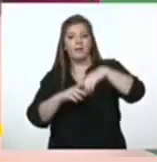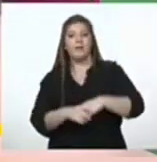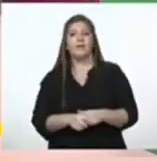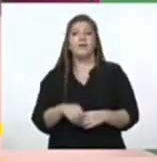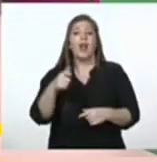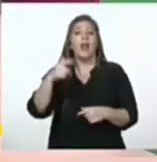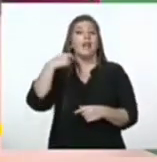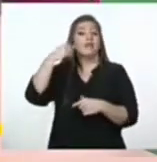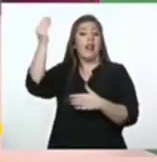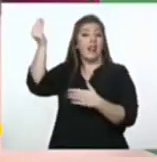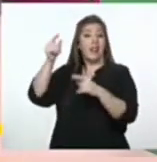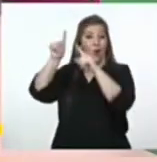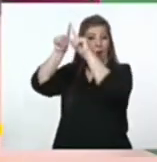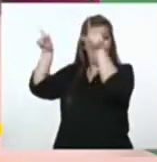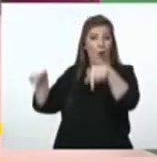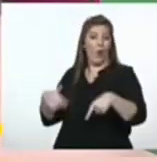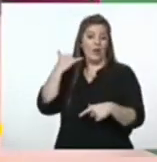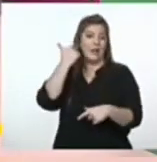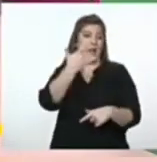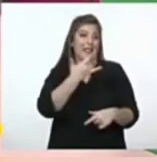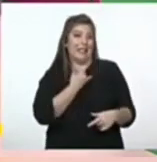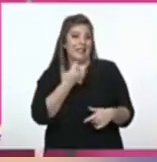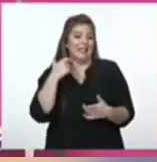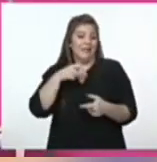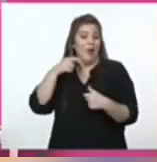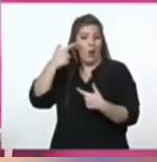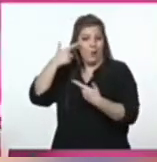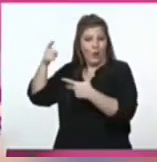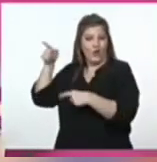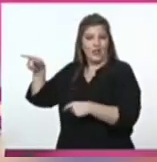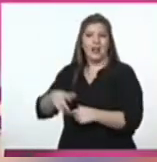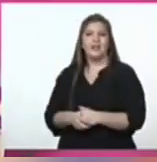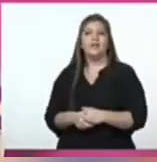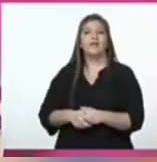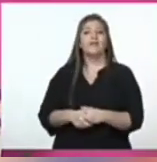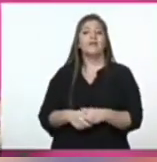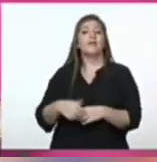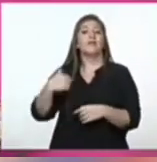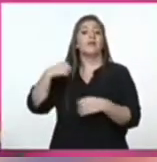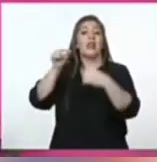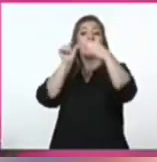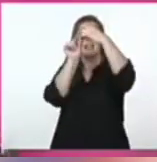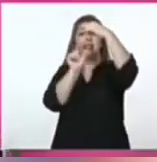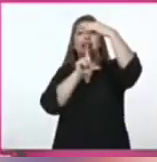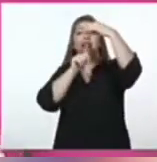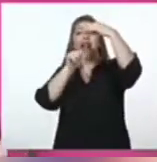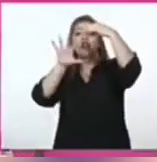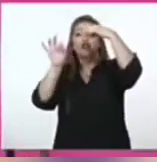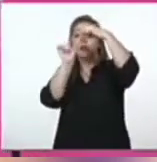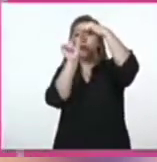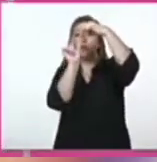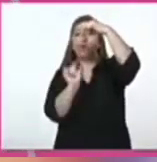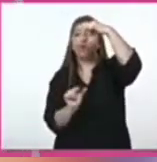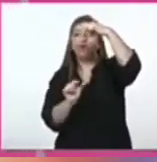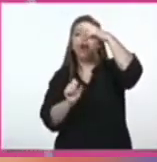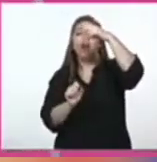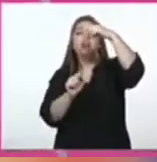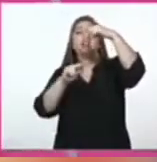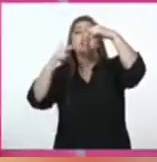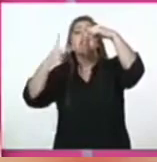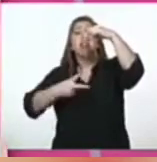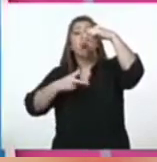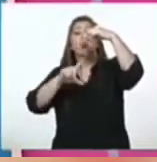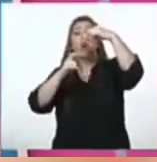lámina, ya que me la nombraste, por lo menos la voy a señalar, ¿sí? Desde el tronco encefálico hasta la segunda lumbar,